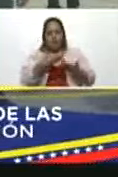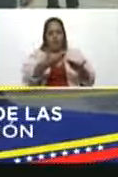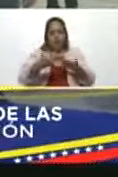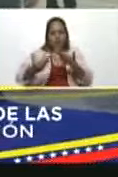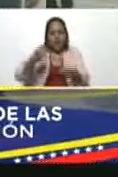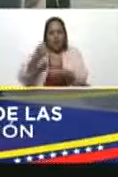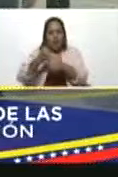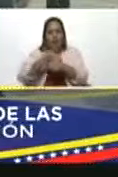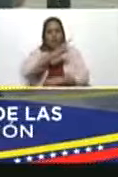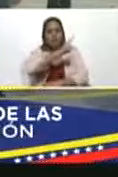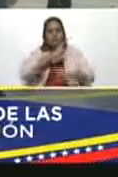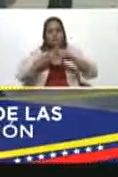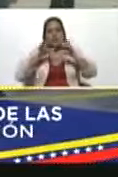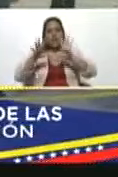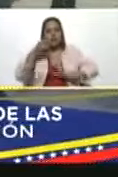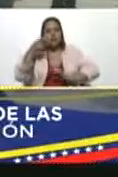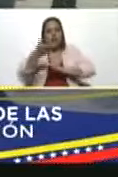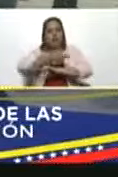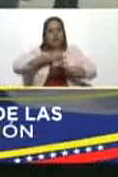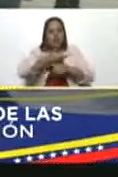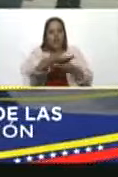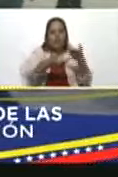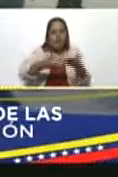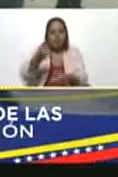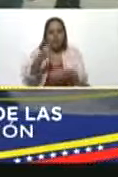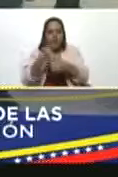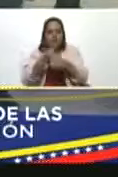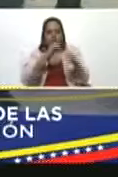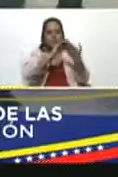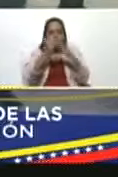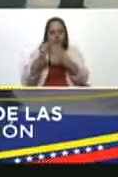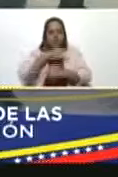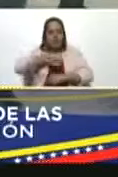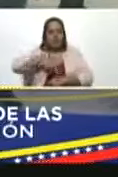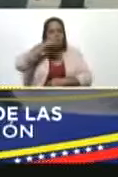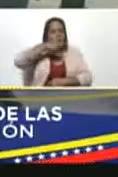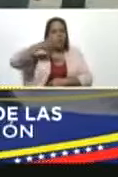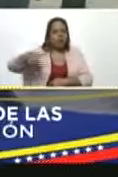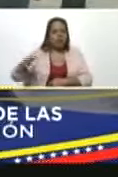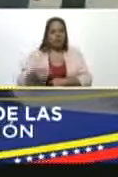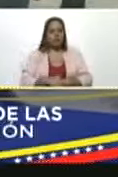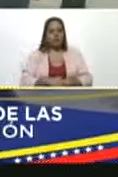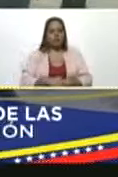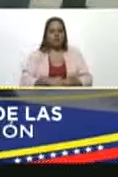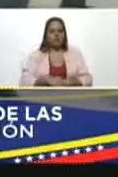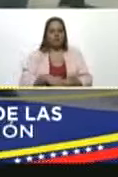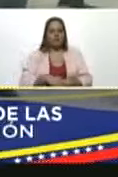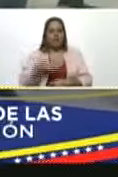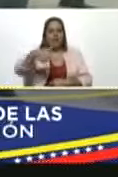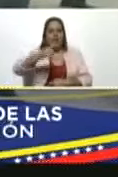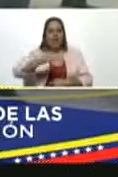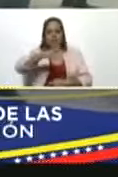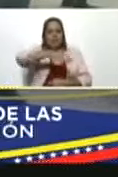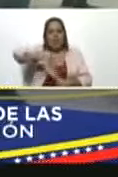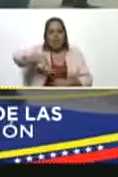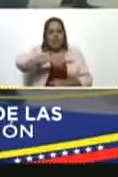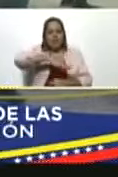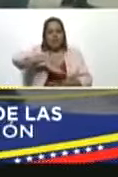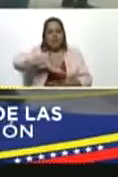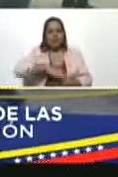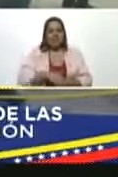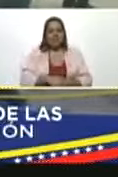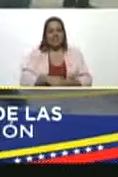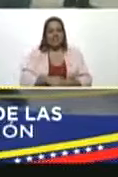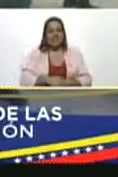obras para la comunidad, para nuestro pueblo. Acá estamos en la plaza